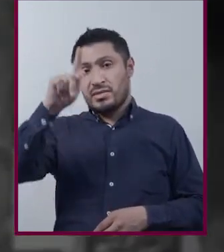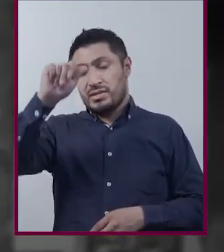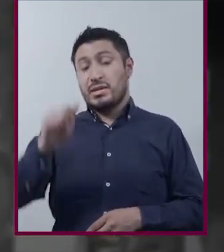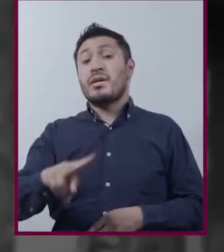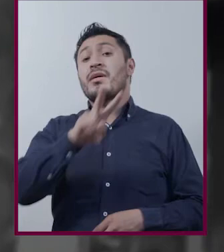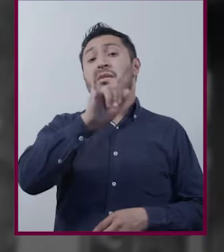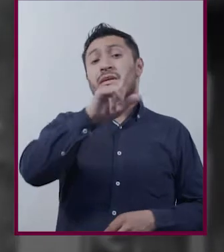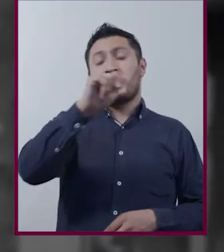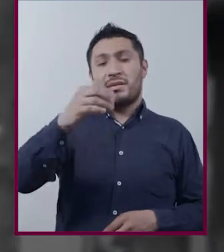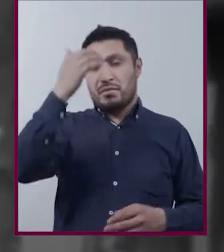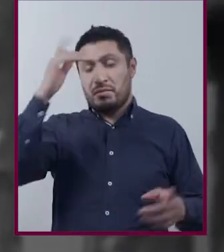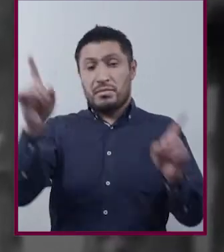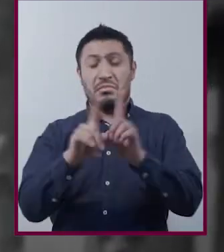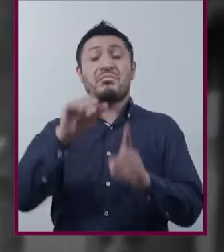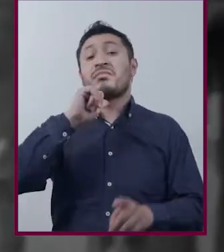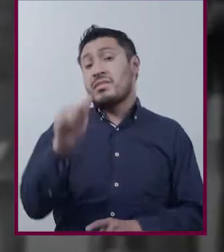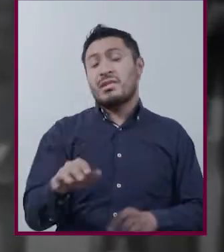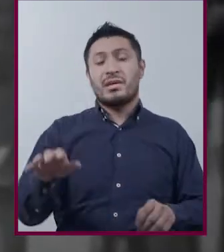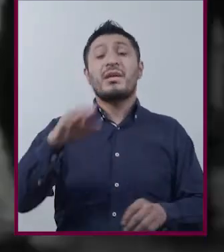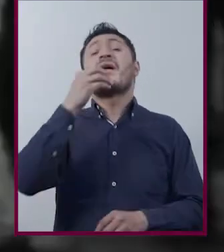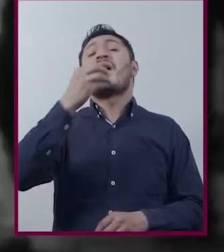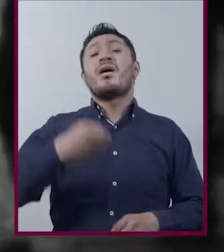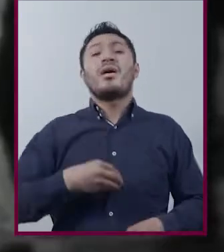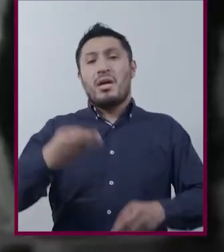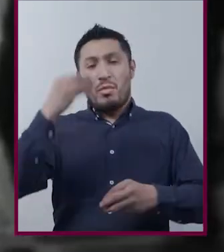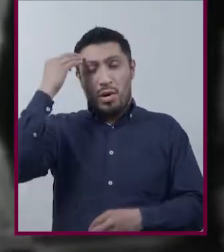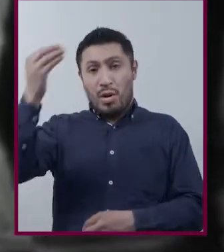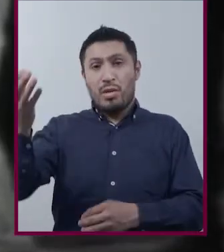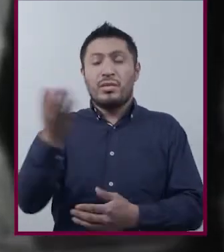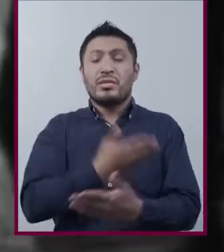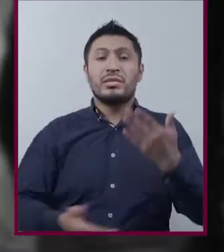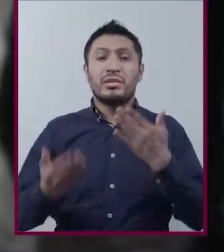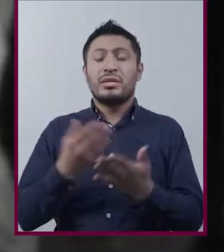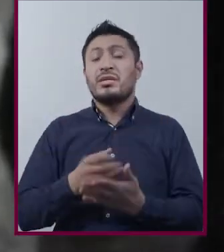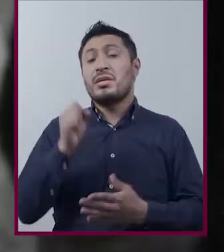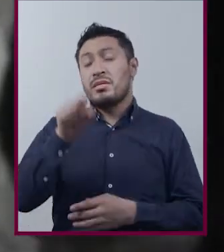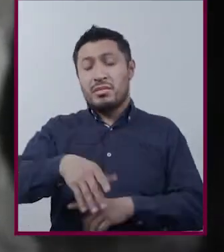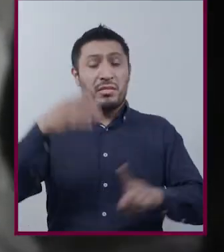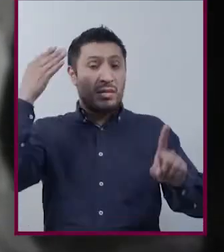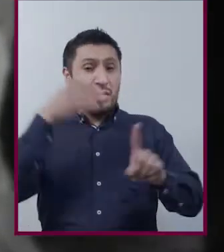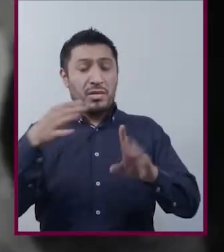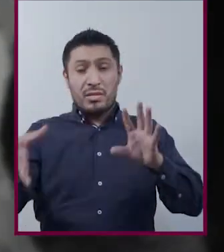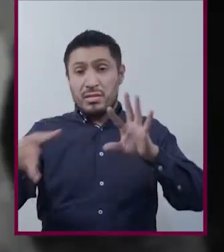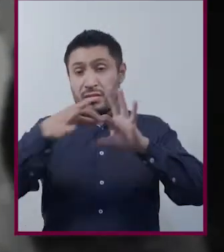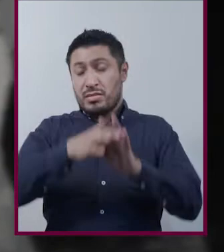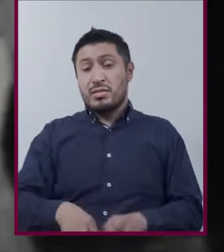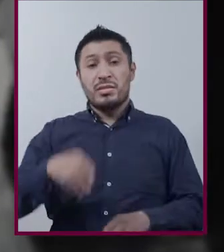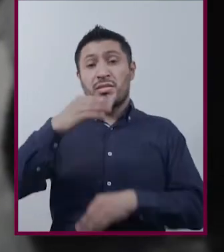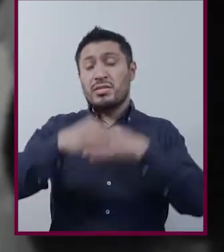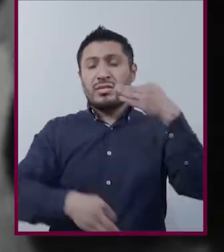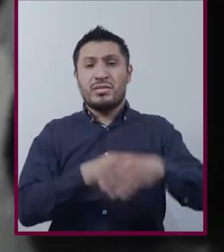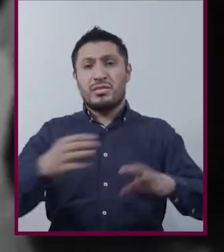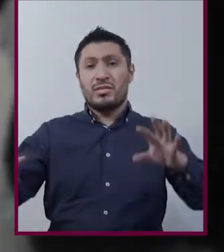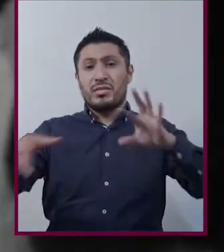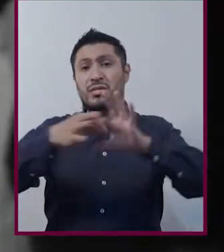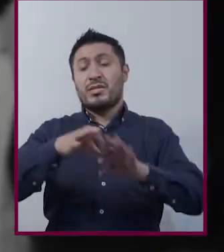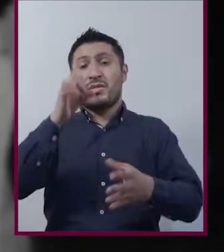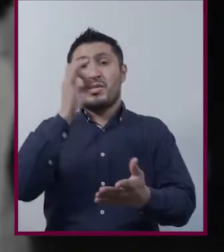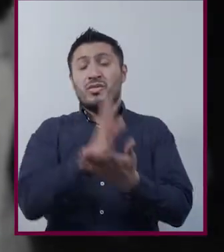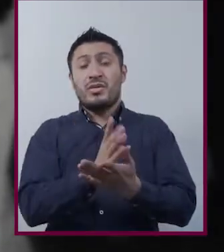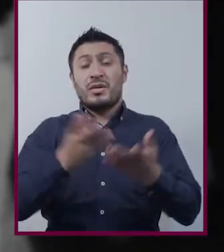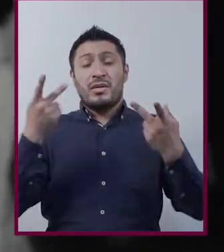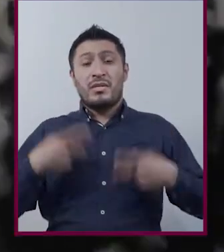habían visto en persona, pues aunque por mucho tiempo compartieron la misma causa, todas sus alianzas habían sido